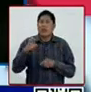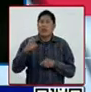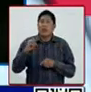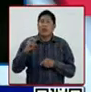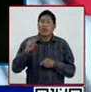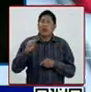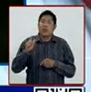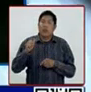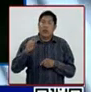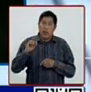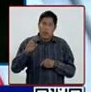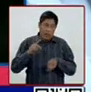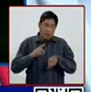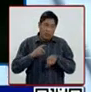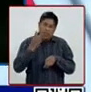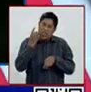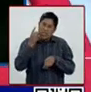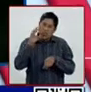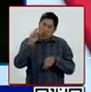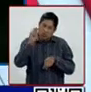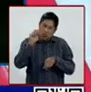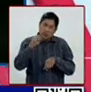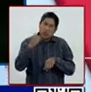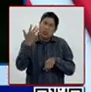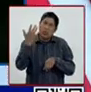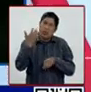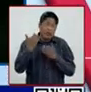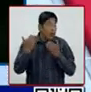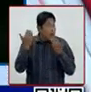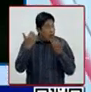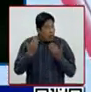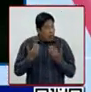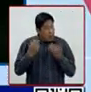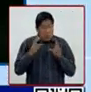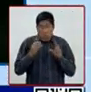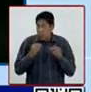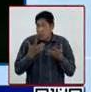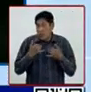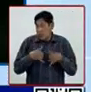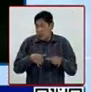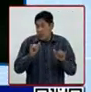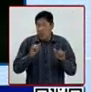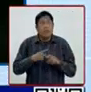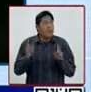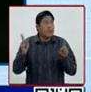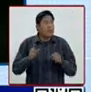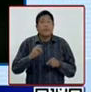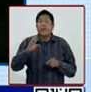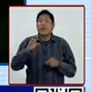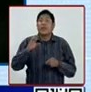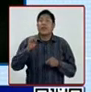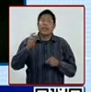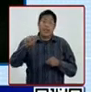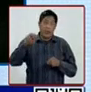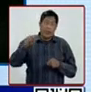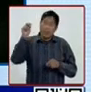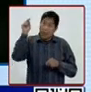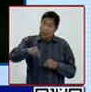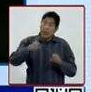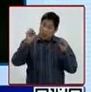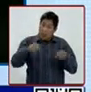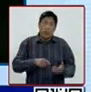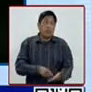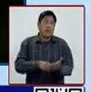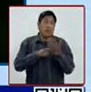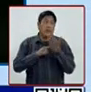allí en deepercot a las 8 con 15 de la noche Diego que hasta este momento no se ha dado y es lo que le queremos contar pero Cristian Guzmán justamente está allí para